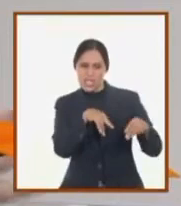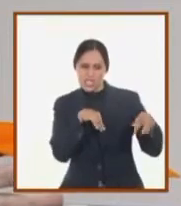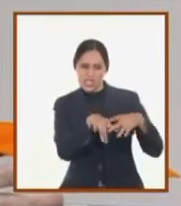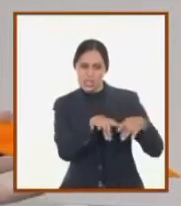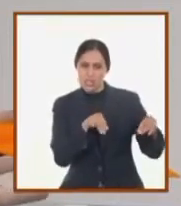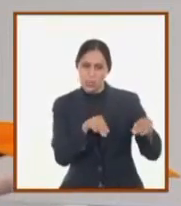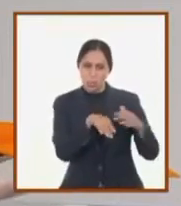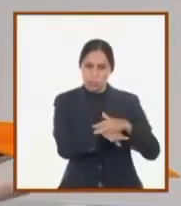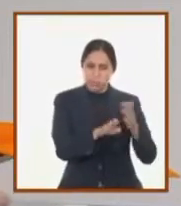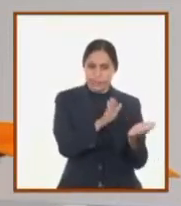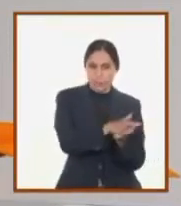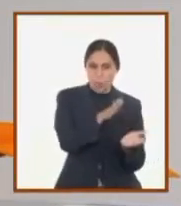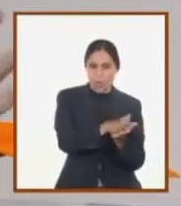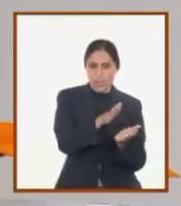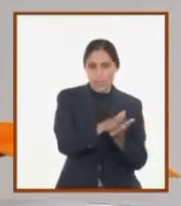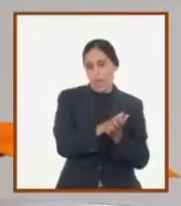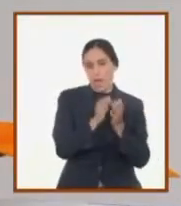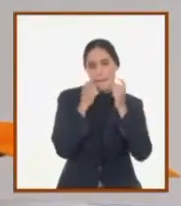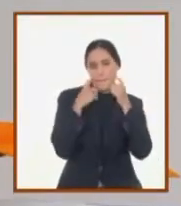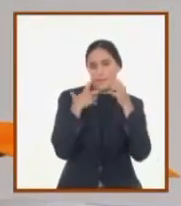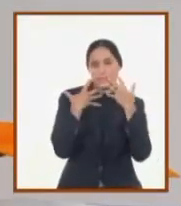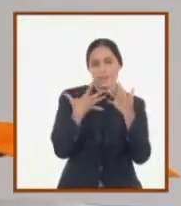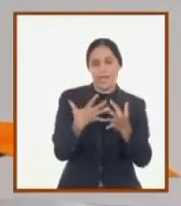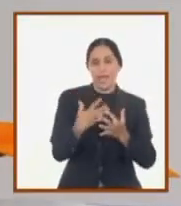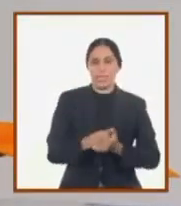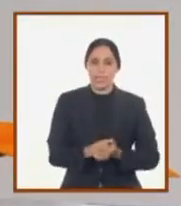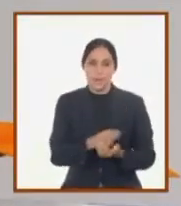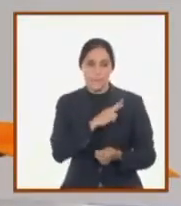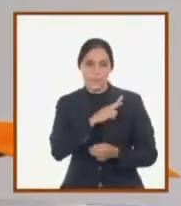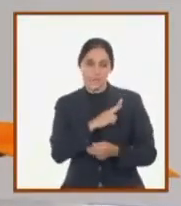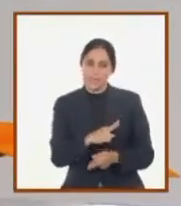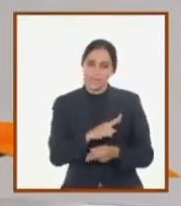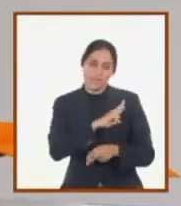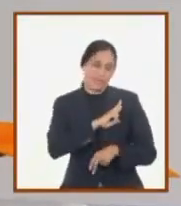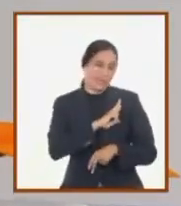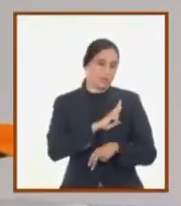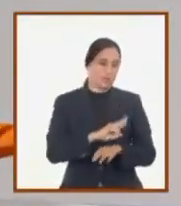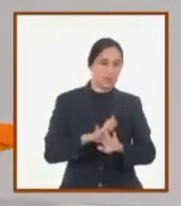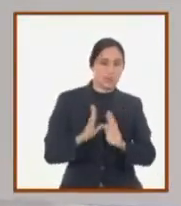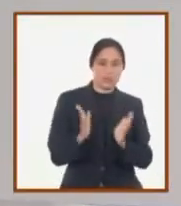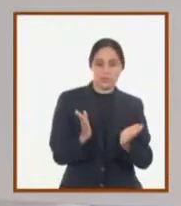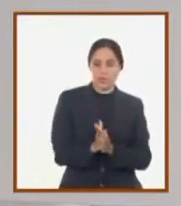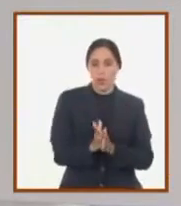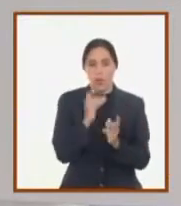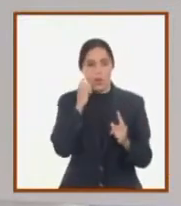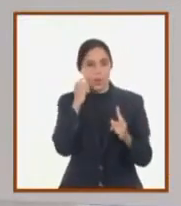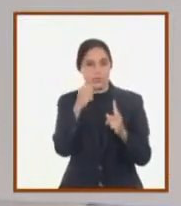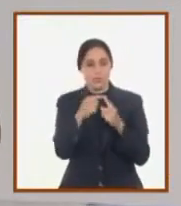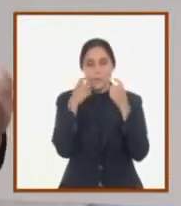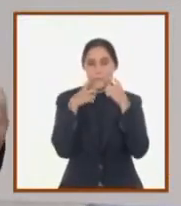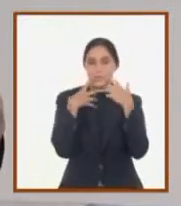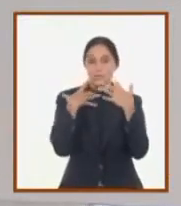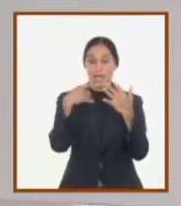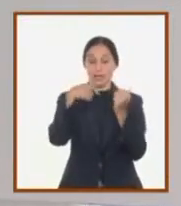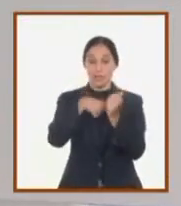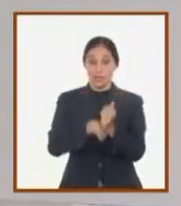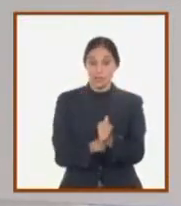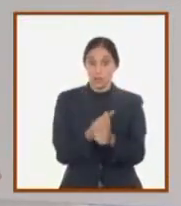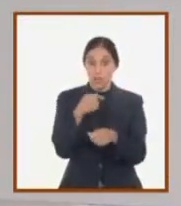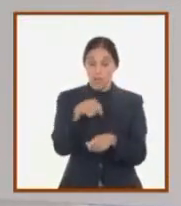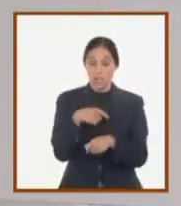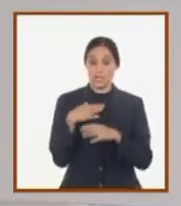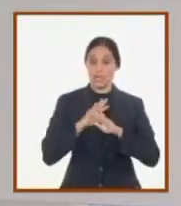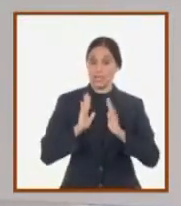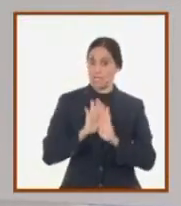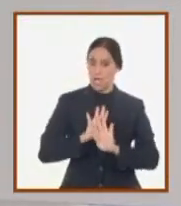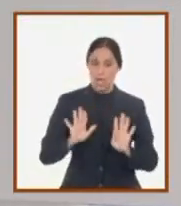el corazón de de la oficina dec es la la razón de ser de nuestra existencia Así mismo ya nuestro director